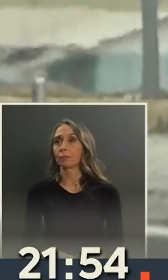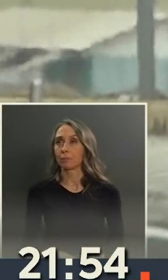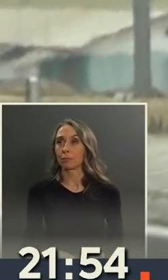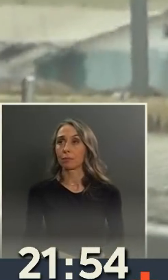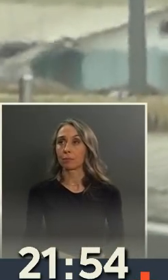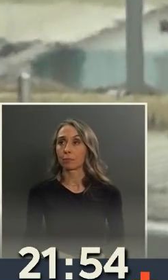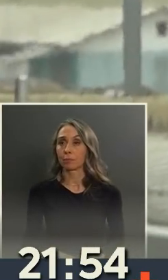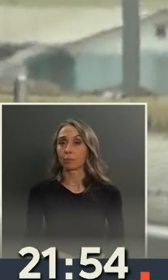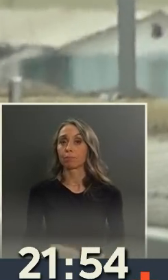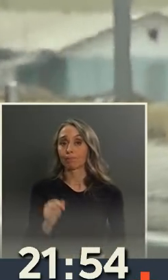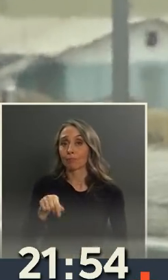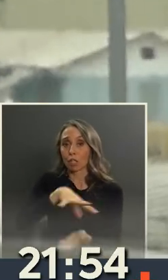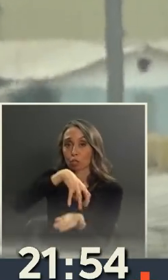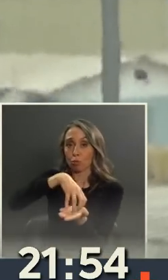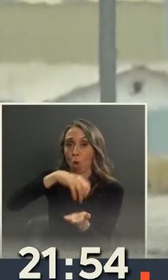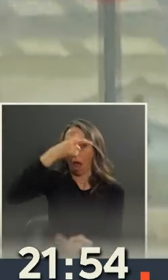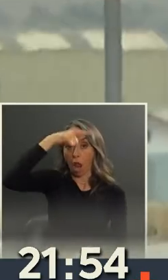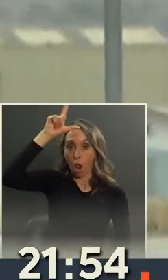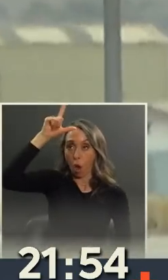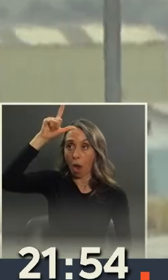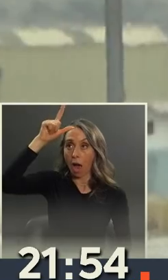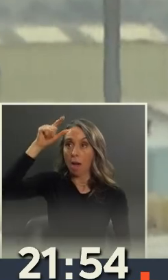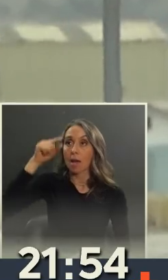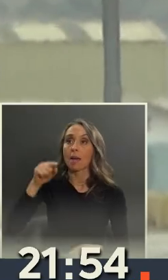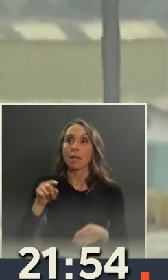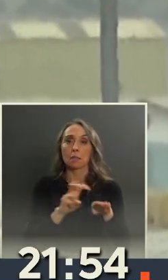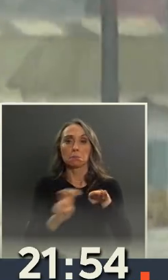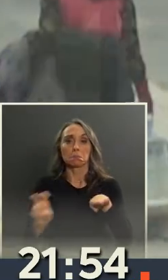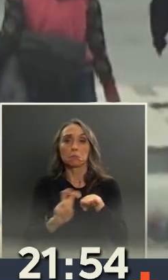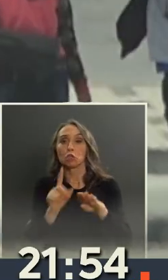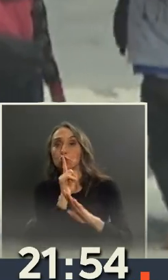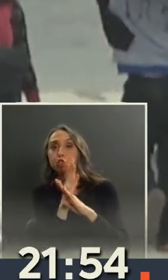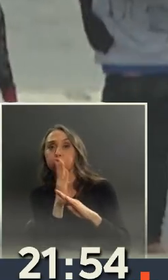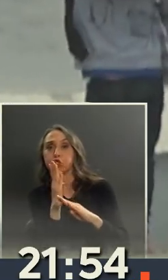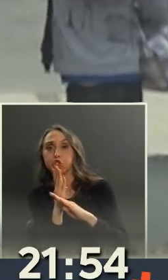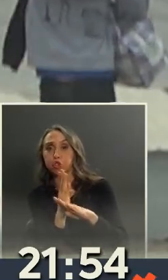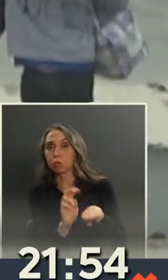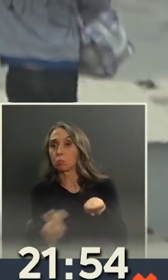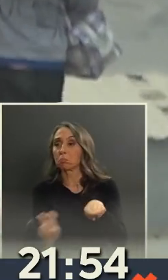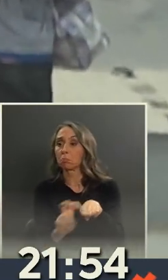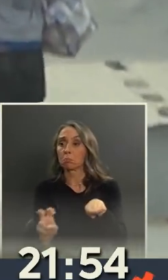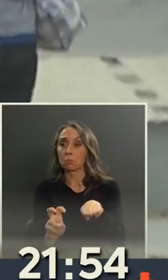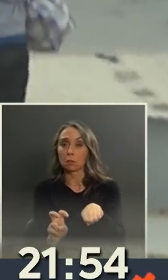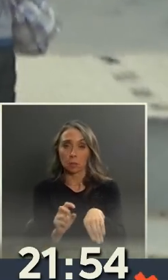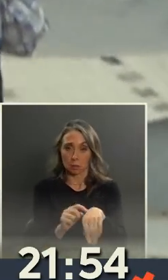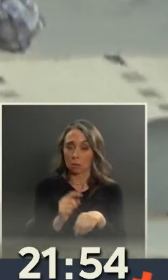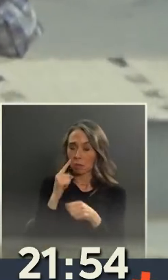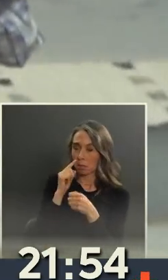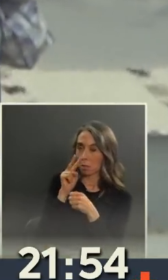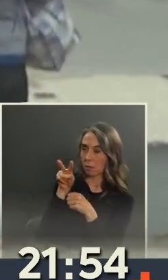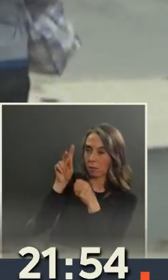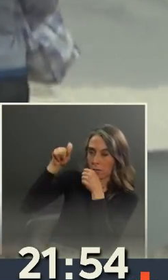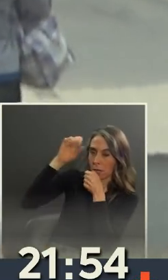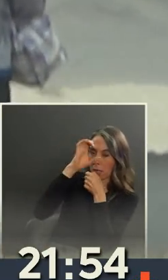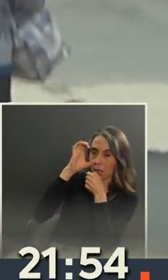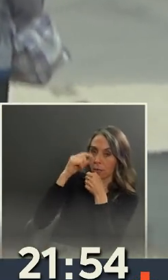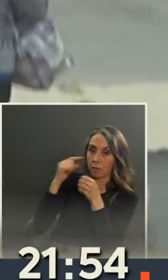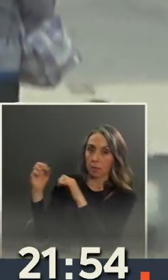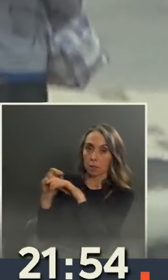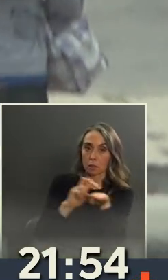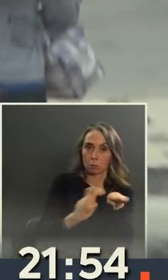En el Loa, en el improvisado paradero del transporte clandestino, basta estar unos minutos para ver llegar a migrantes.